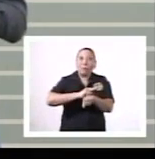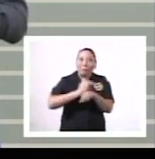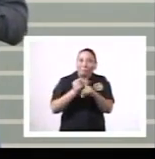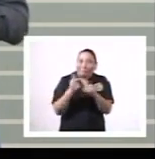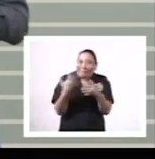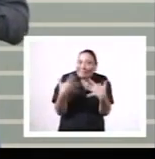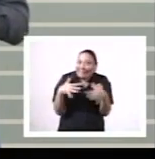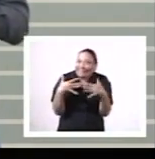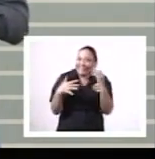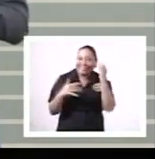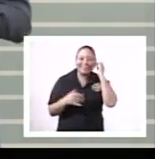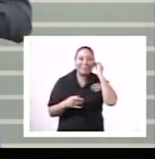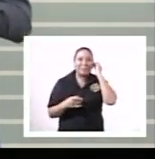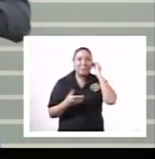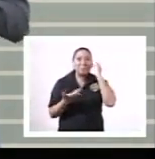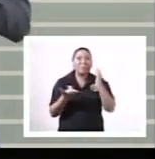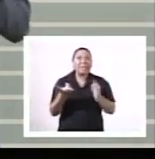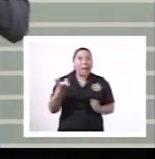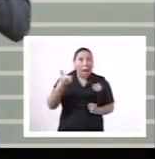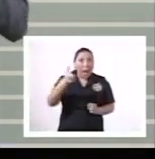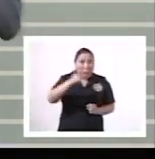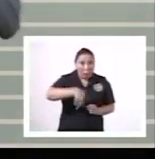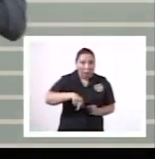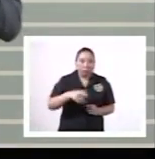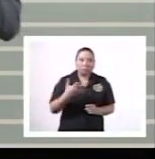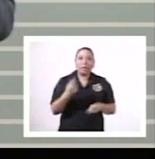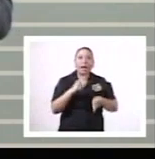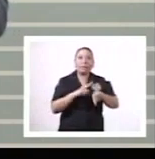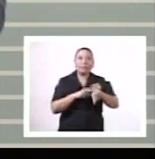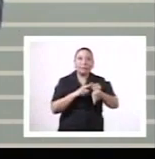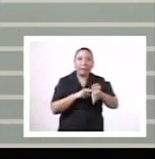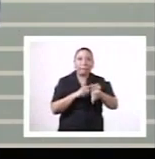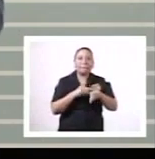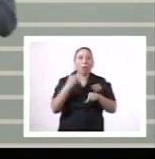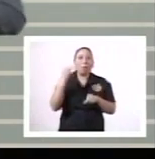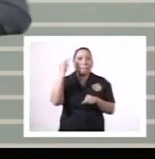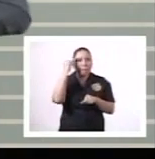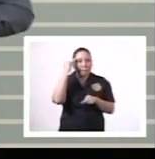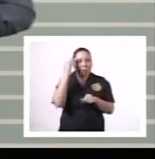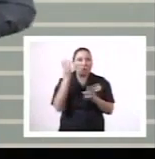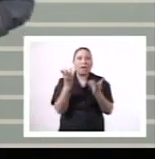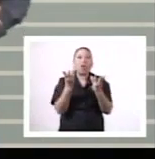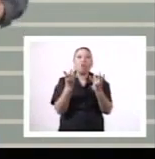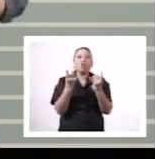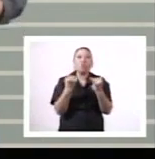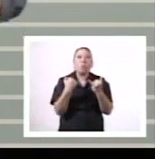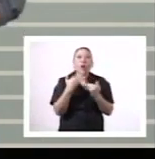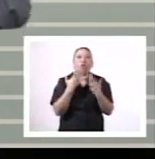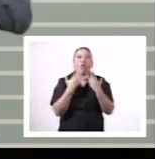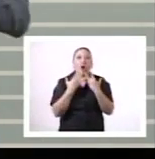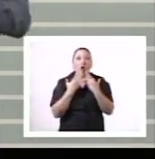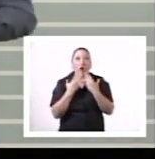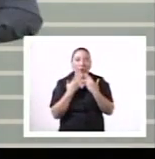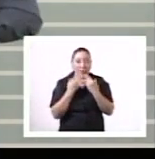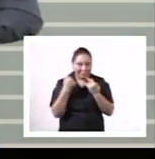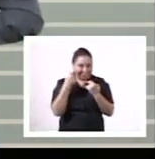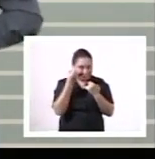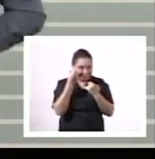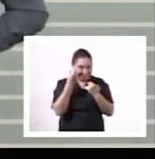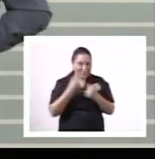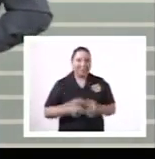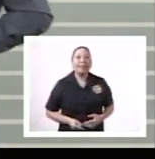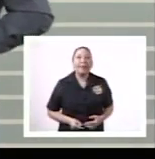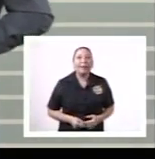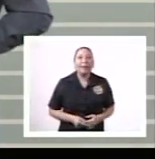¿De acuerdo? Y luego le vamos a dar un tiempecito para que nos diga qué número le digo yo. Yo le digo uno y así. Va.